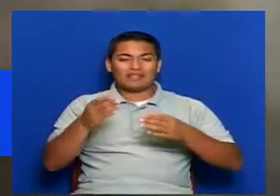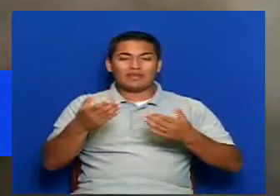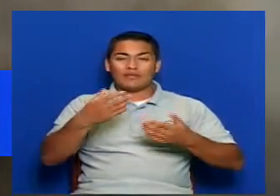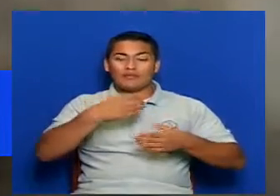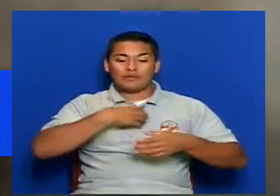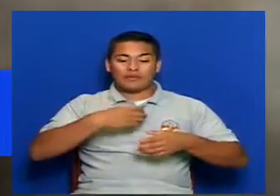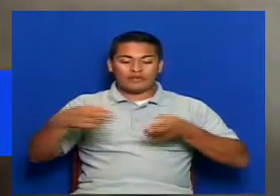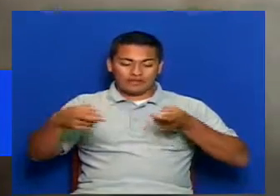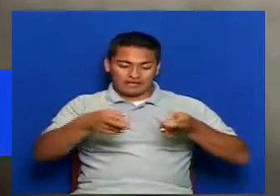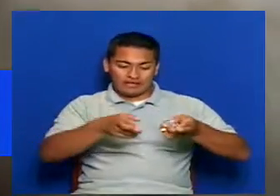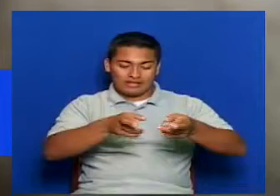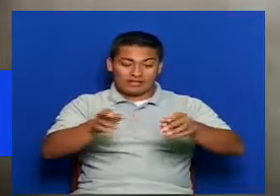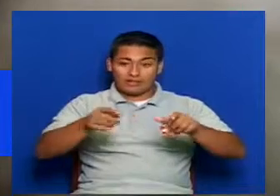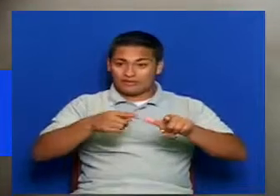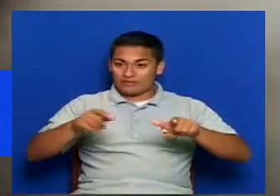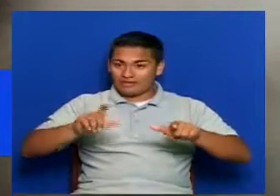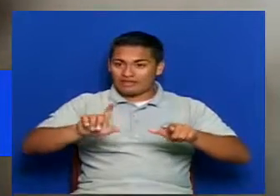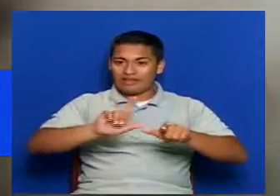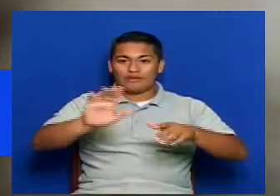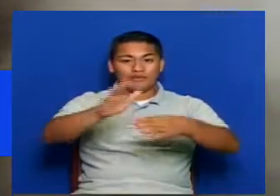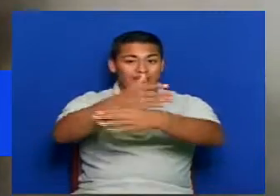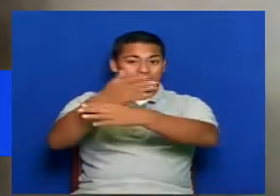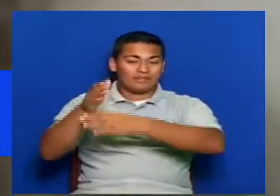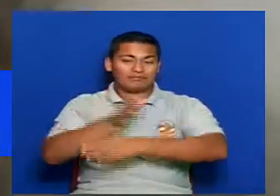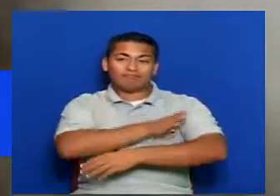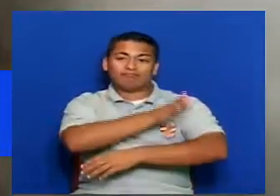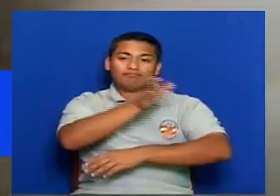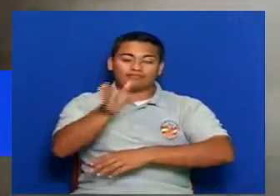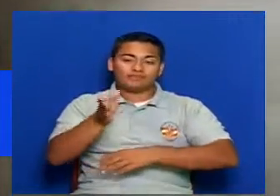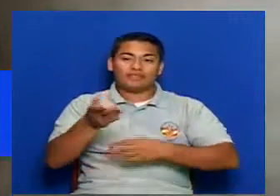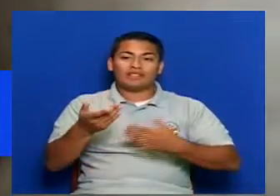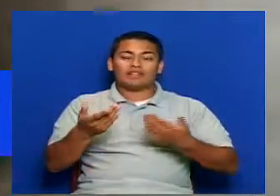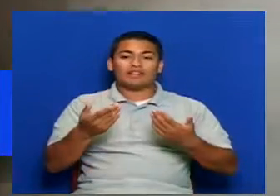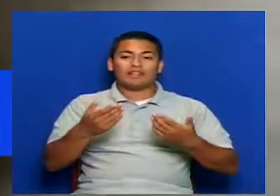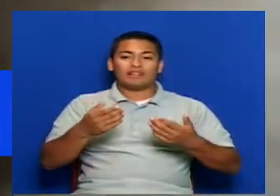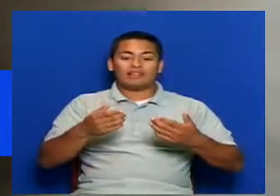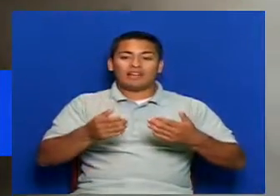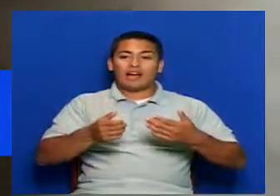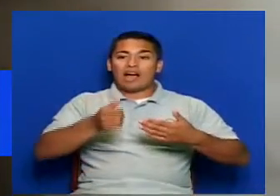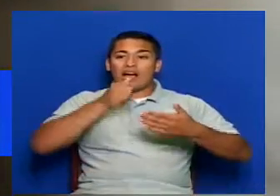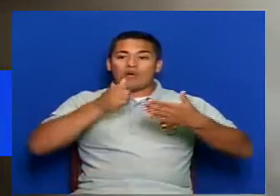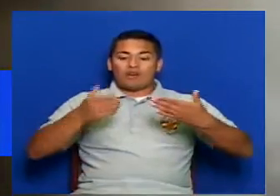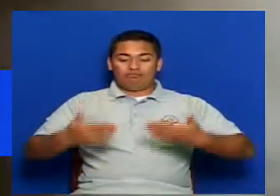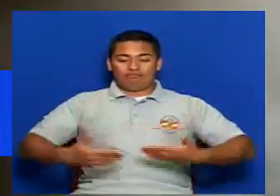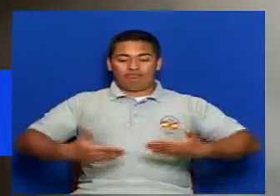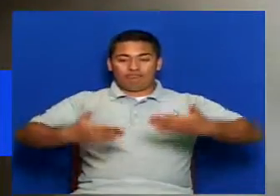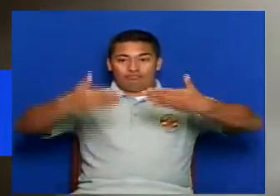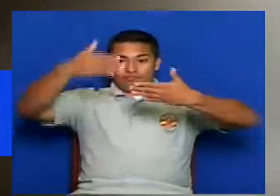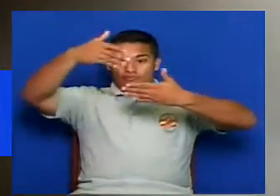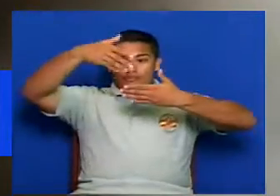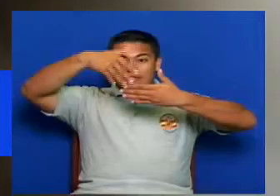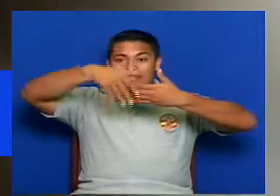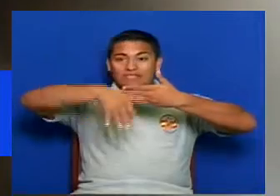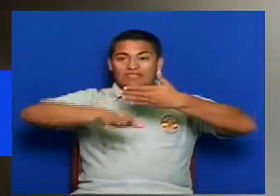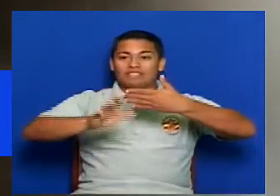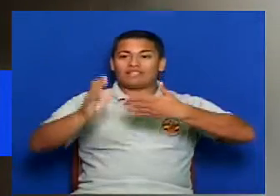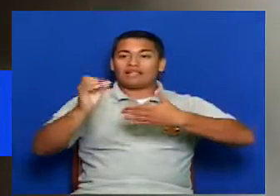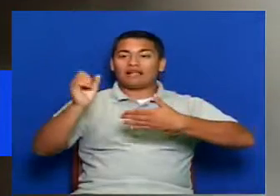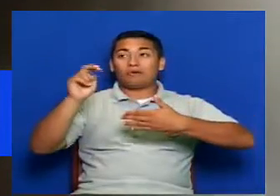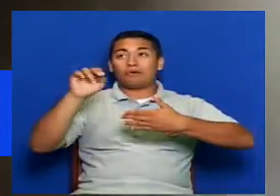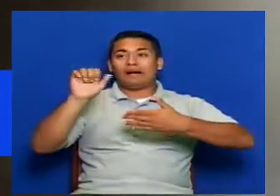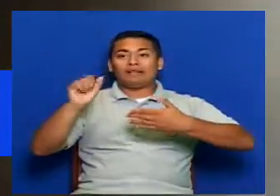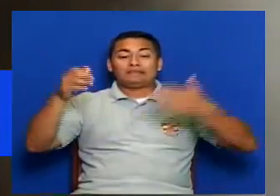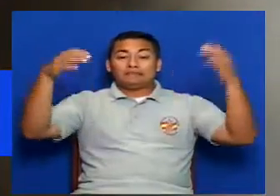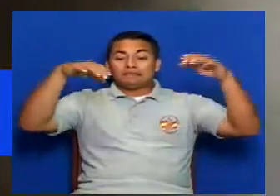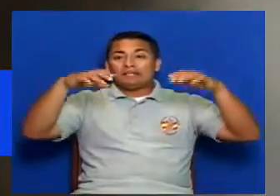hidrográficas hemos visto como la presa de las canoa se ha venido sacando el producto de los malos inviernos